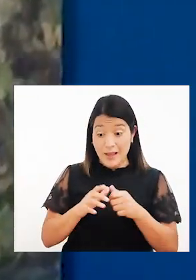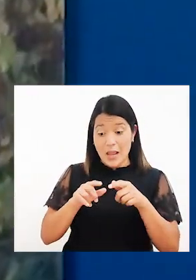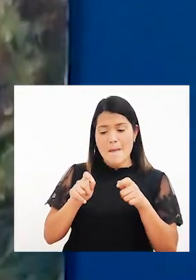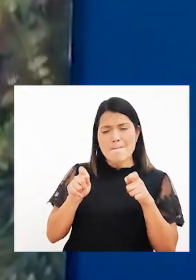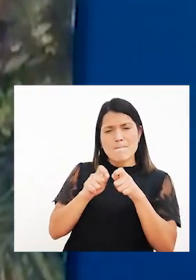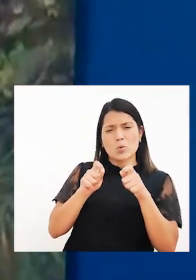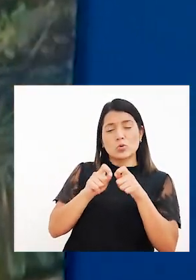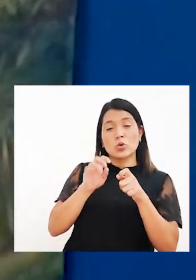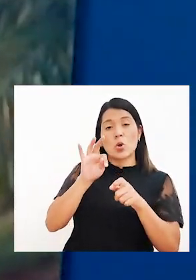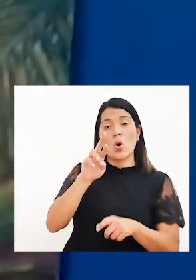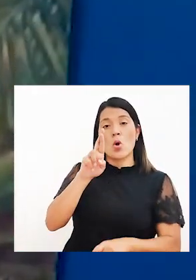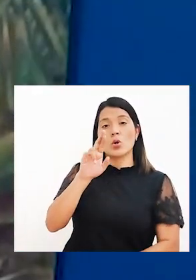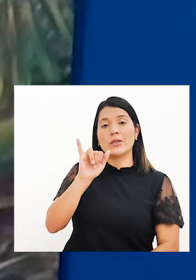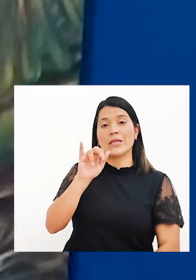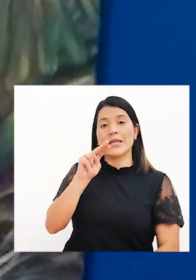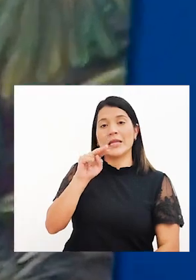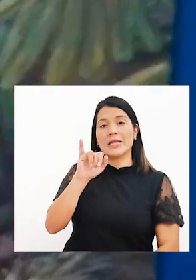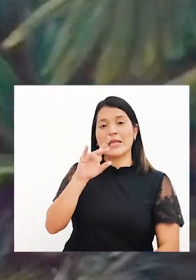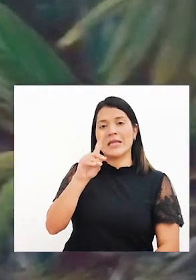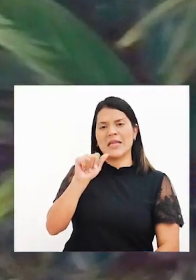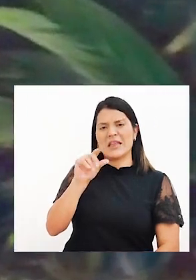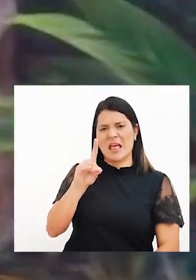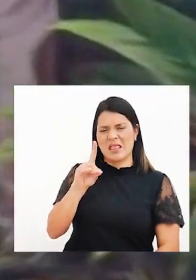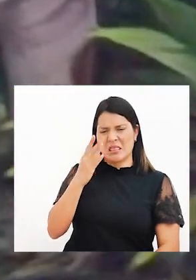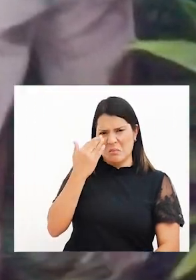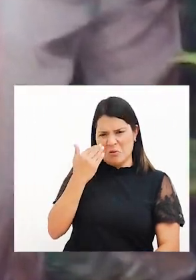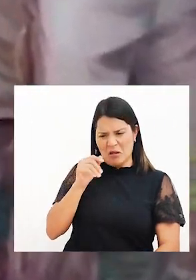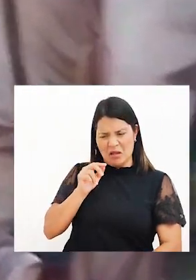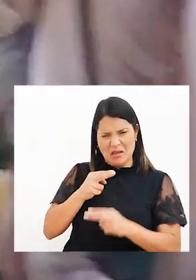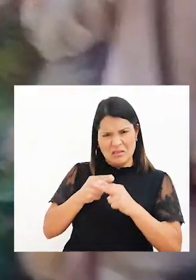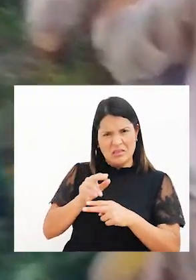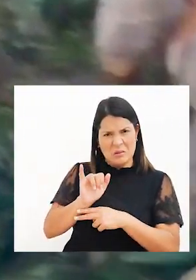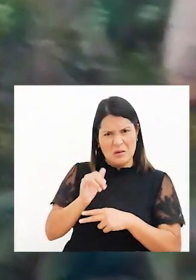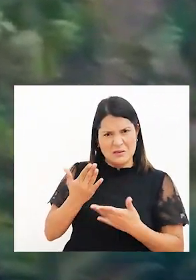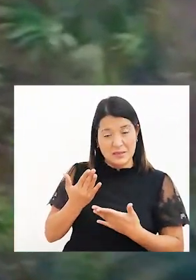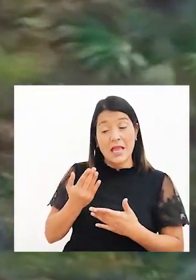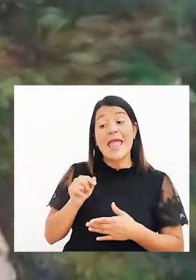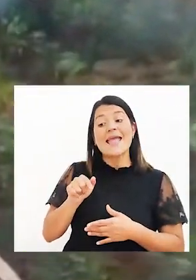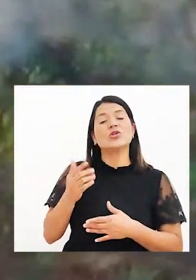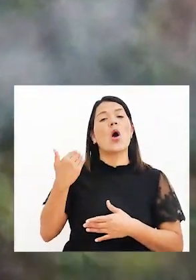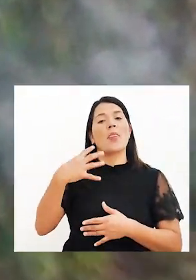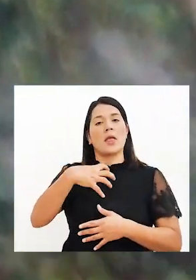llama así porque fue una propiedad que perteneció a un militar que se llamó